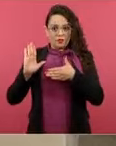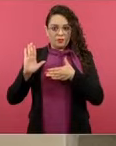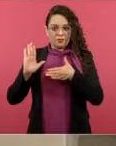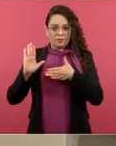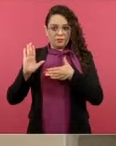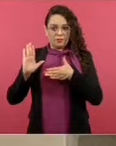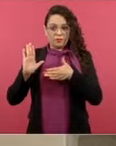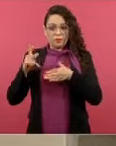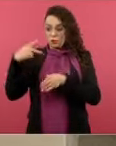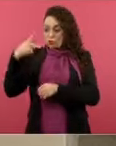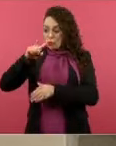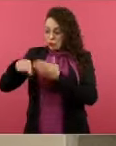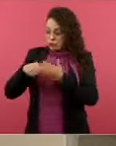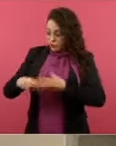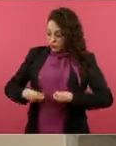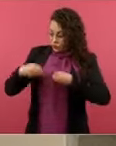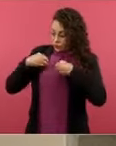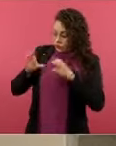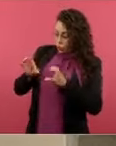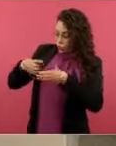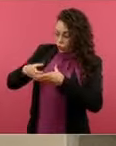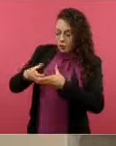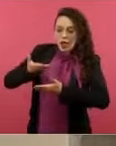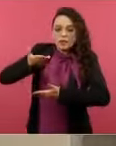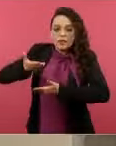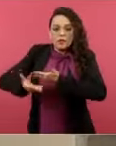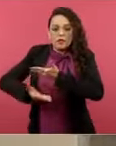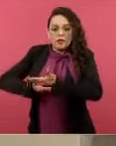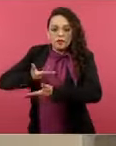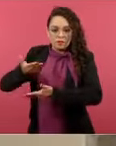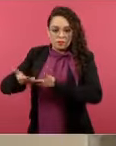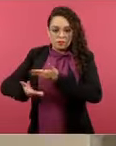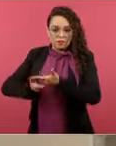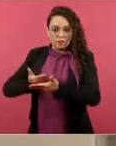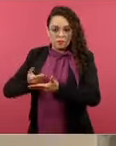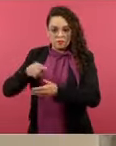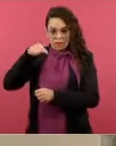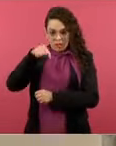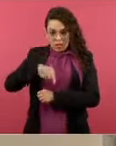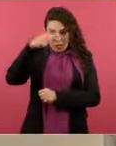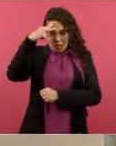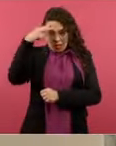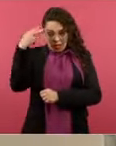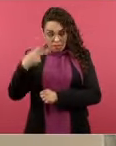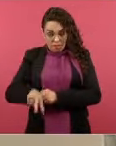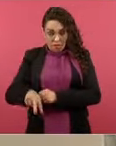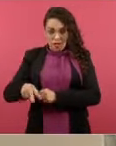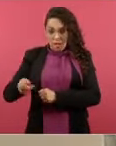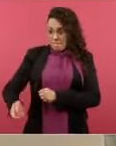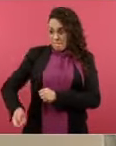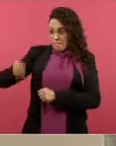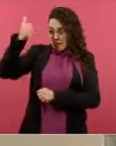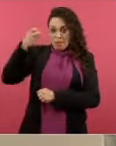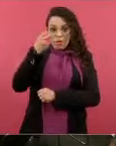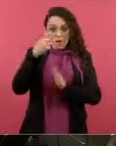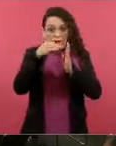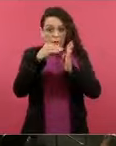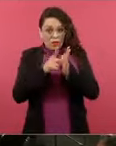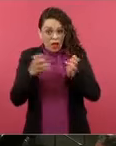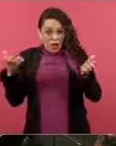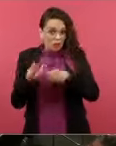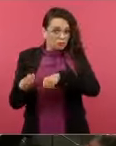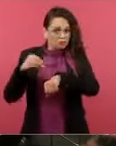servicio a la comunidad. No somos pioneros en México en relación con esta metodología. Quiero compartirles que en